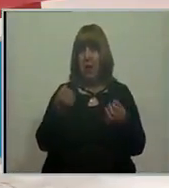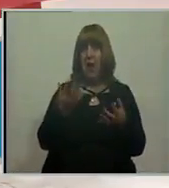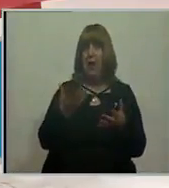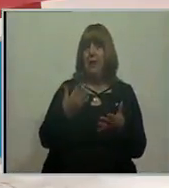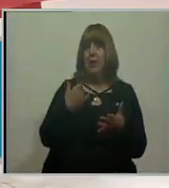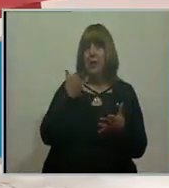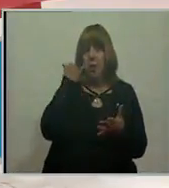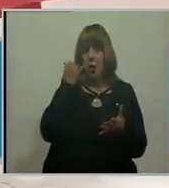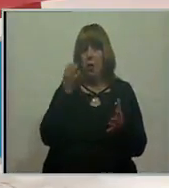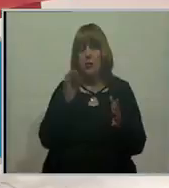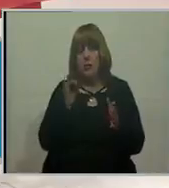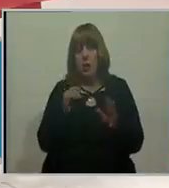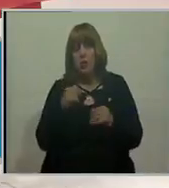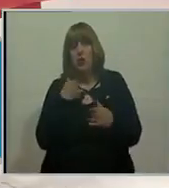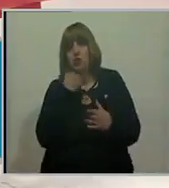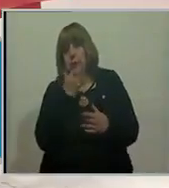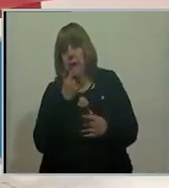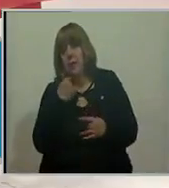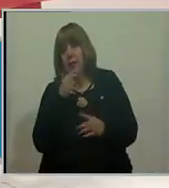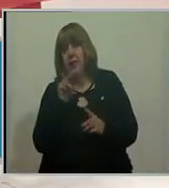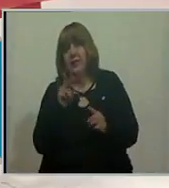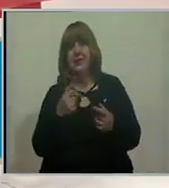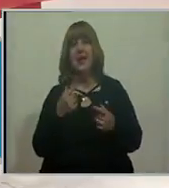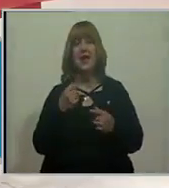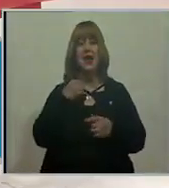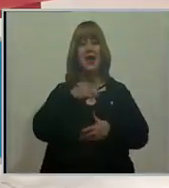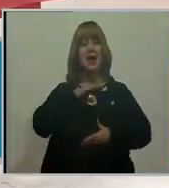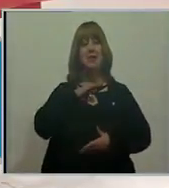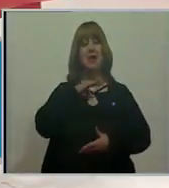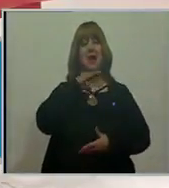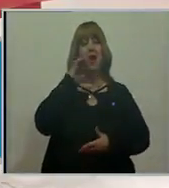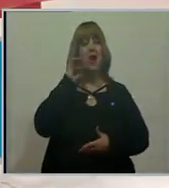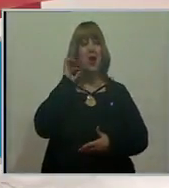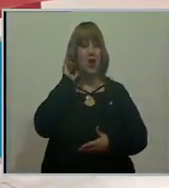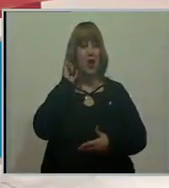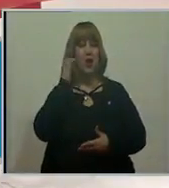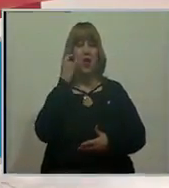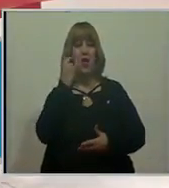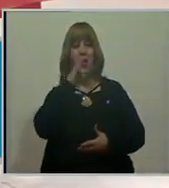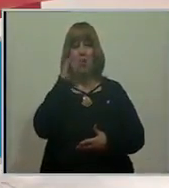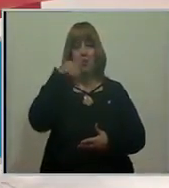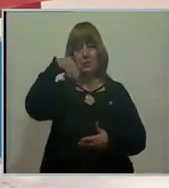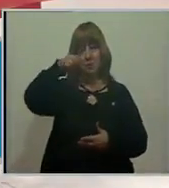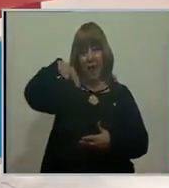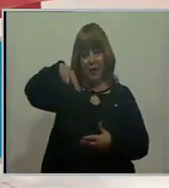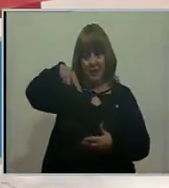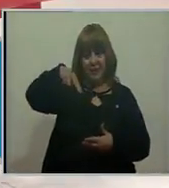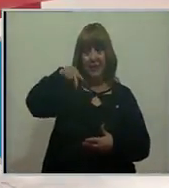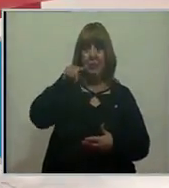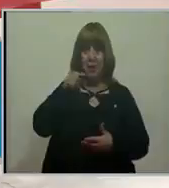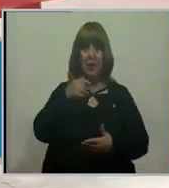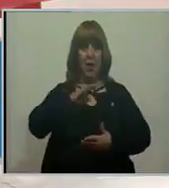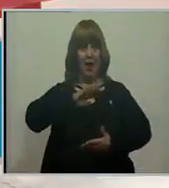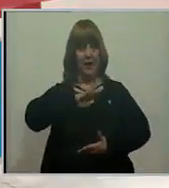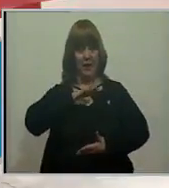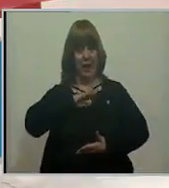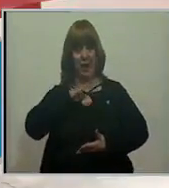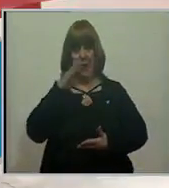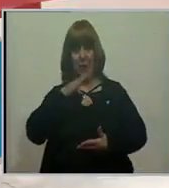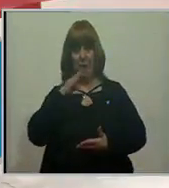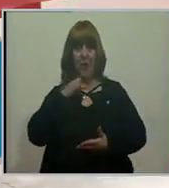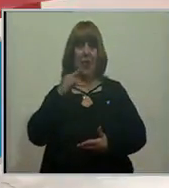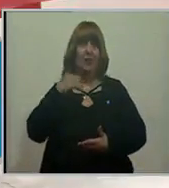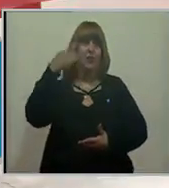a Guzmán, el arquero de la selección argentina, que algunos vinculan con Boca. Algunos dicen que después del Mundial será el arquero de